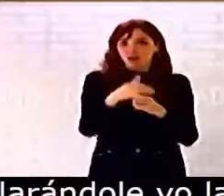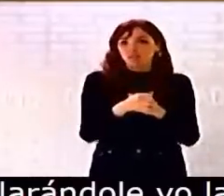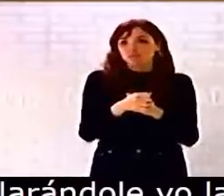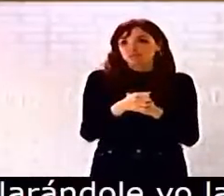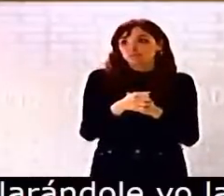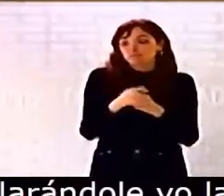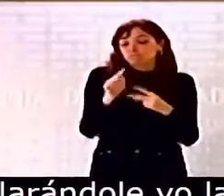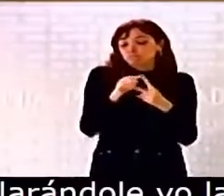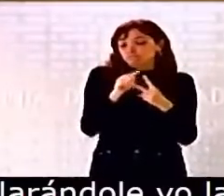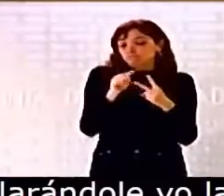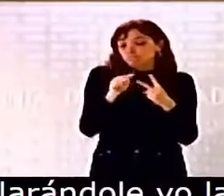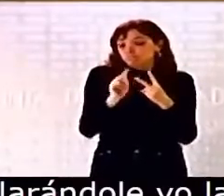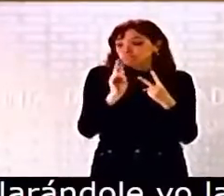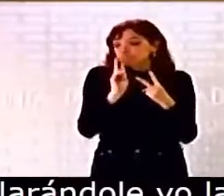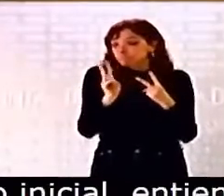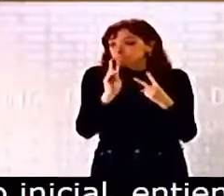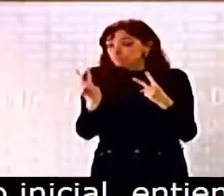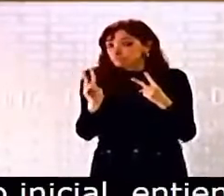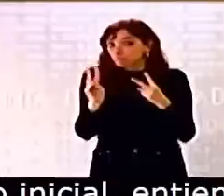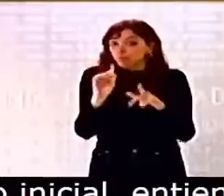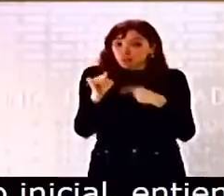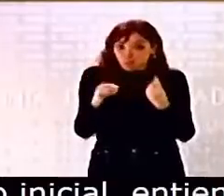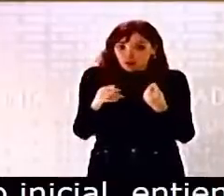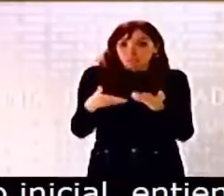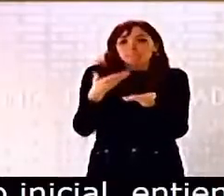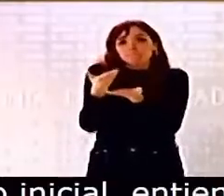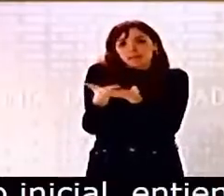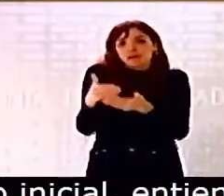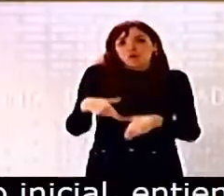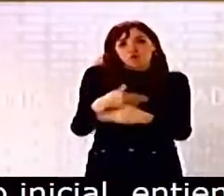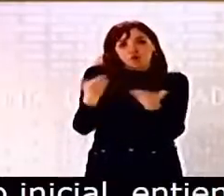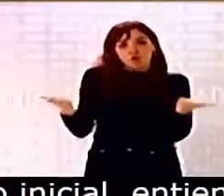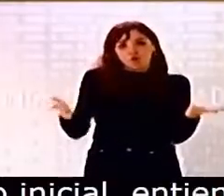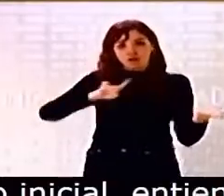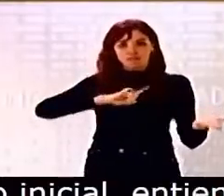entiendo que puedo pedir colaboración a ustedes.